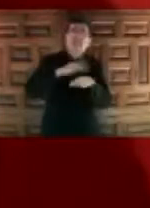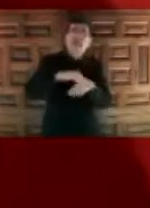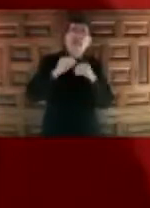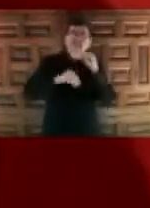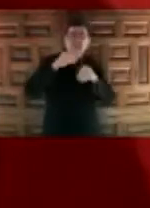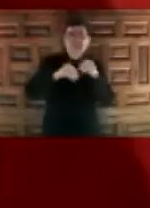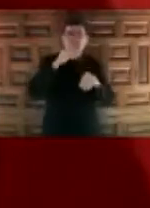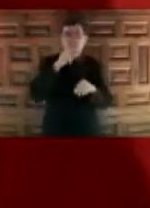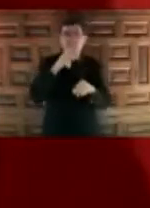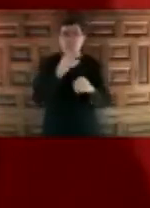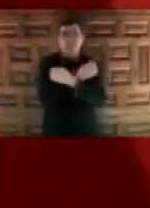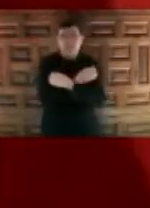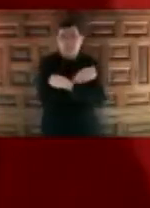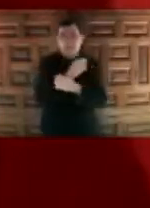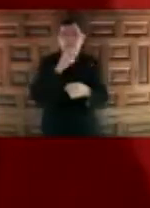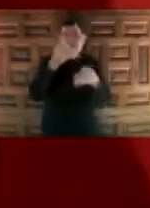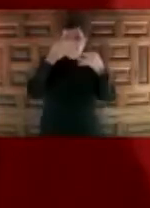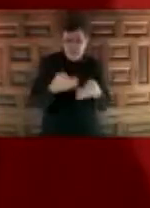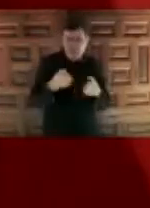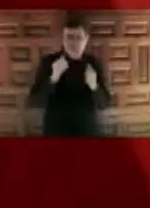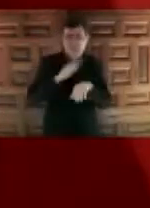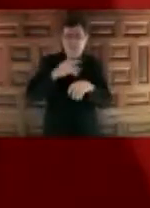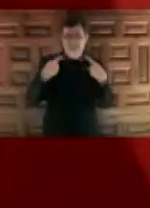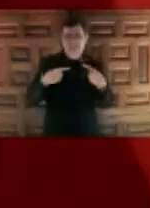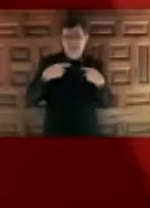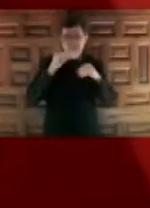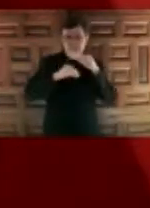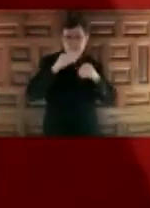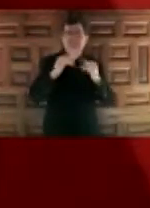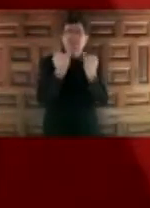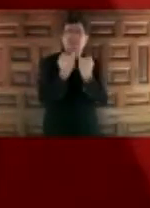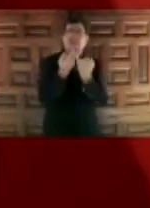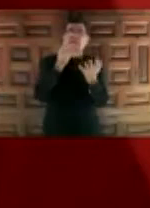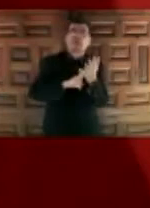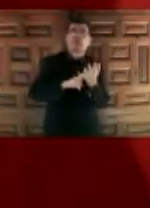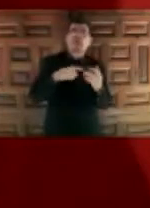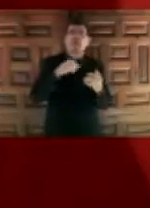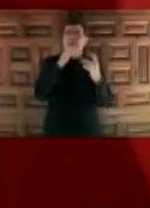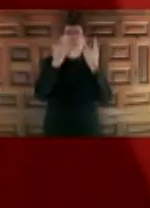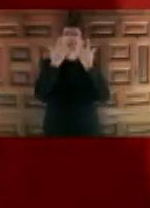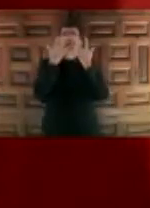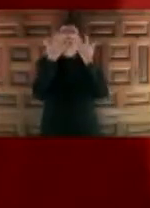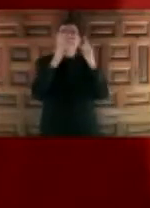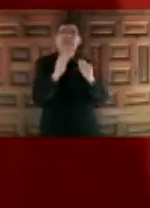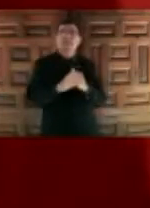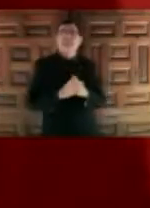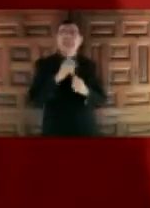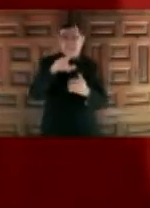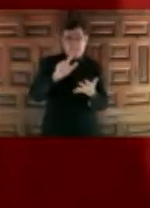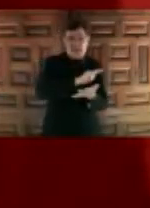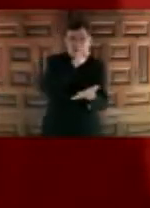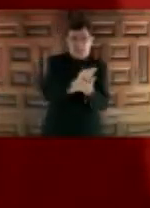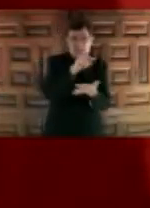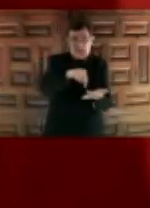más y dar una mejor educación de mejor calidad a más personas, pero además de todo también es irrenunciable. La propia